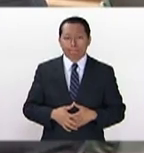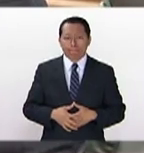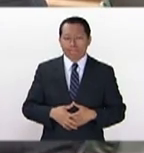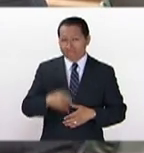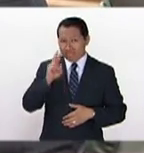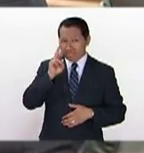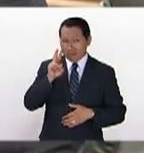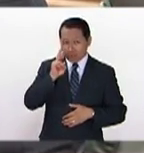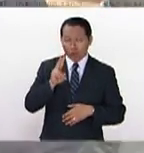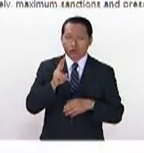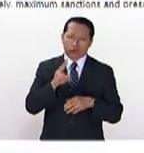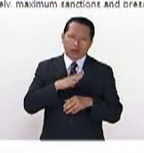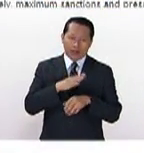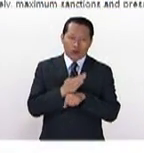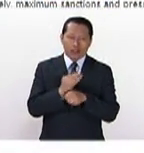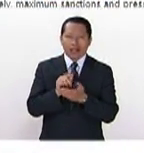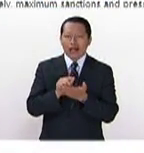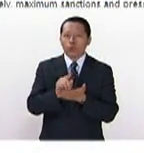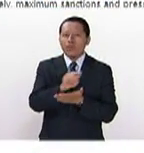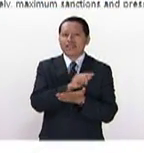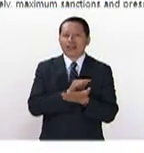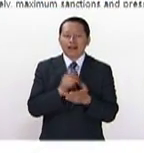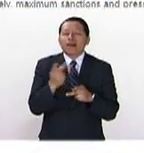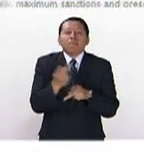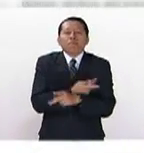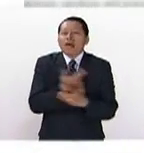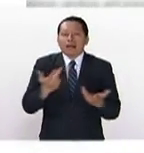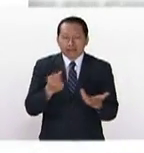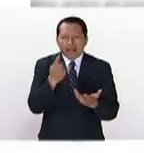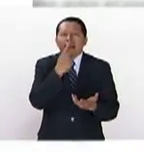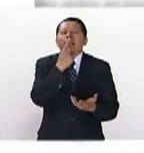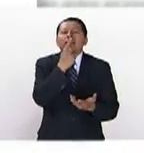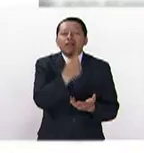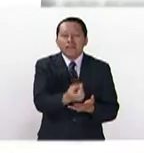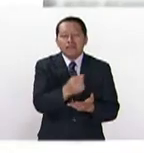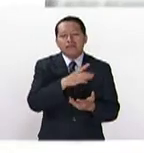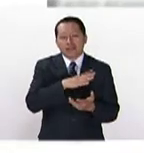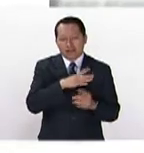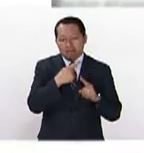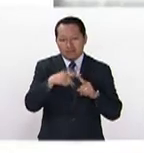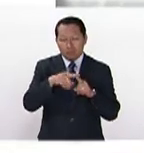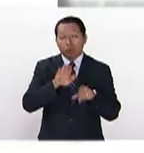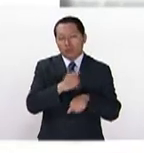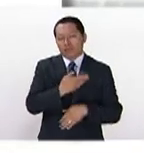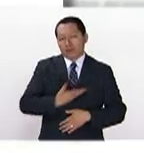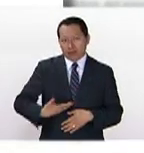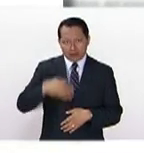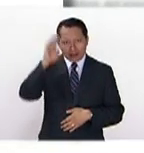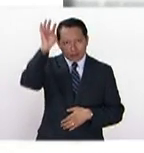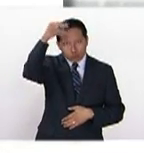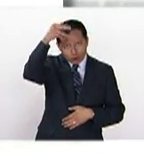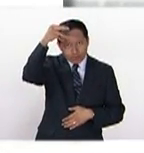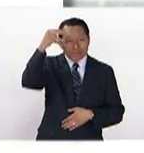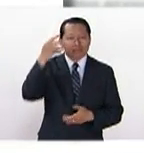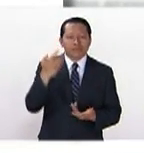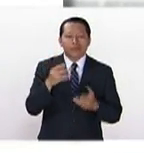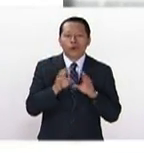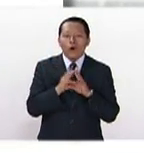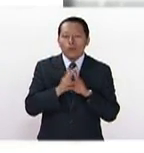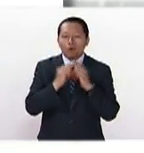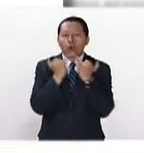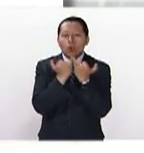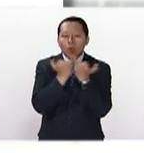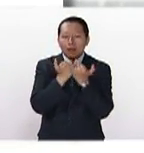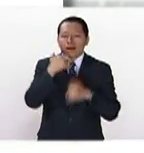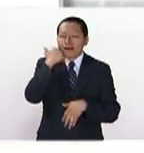Ahí vamos a ver los twitters, qué es lo que están comentando, porque hay que tomar en cuenta que el presidente Donald Trump pues